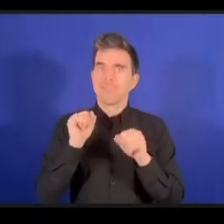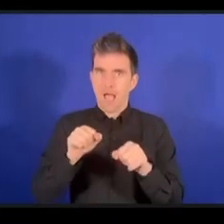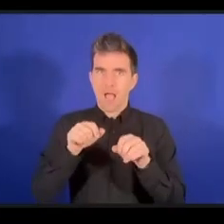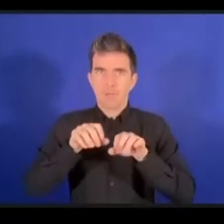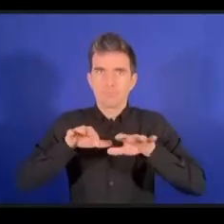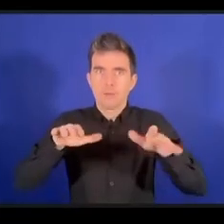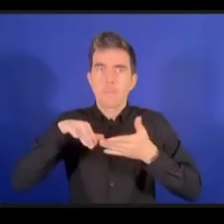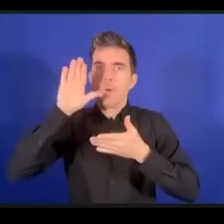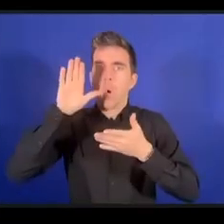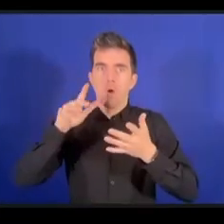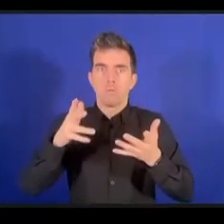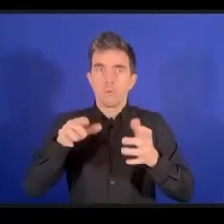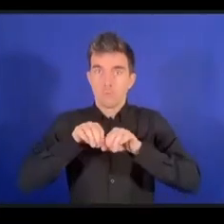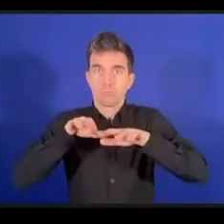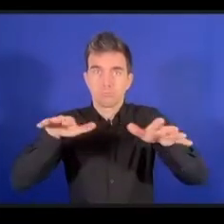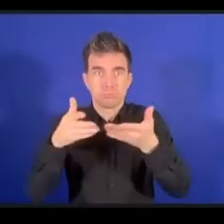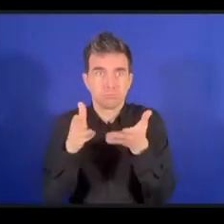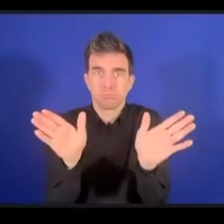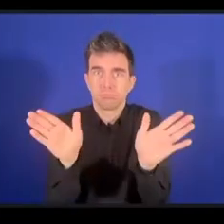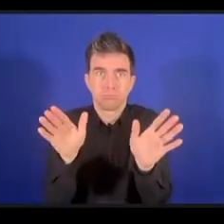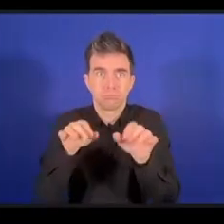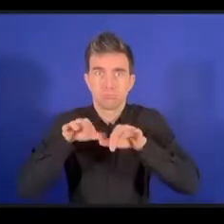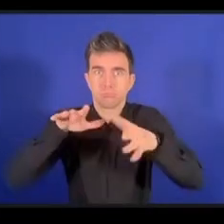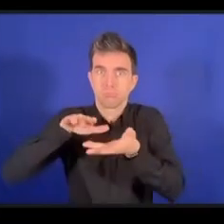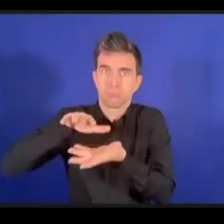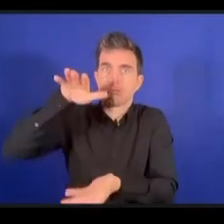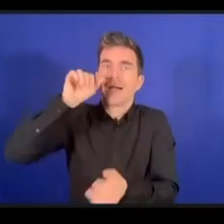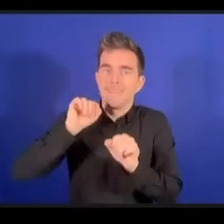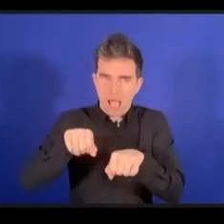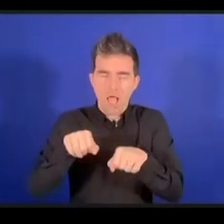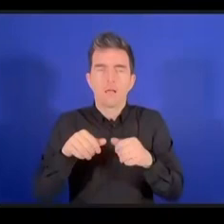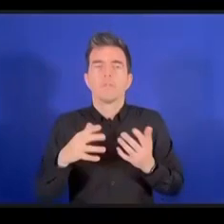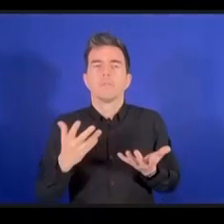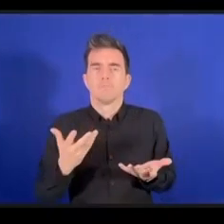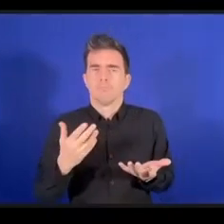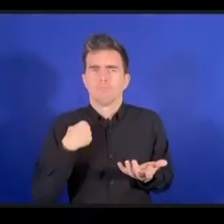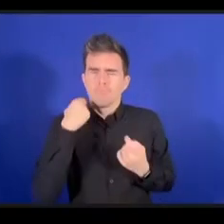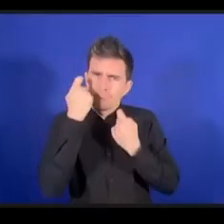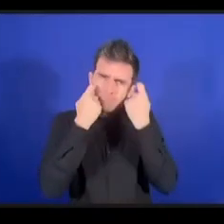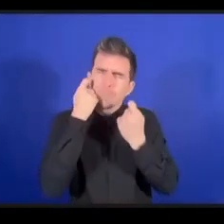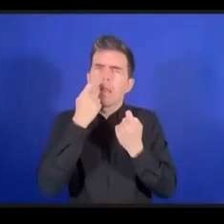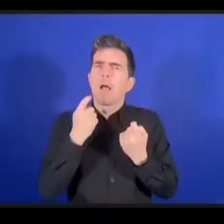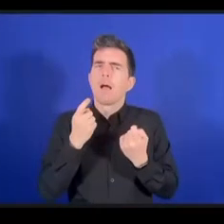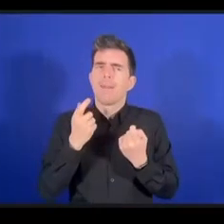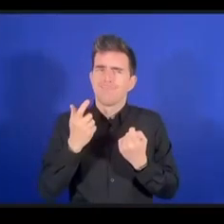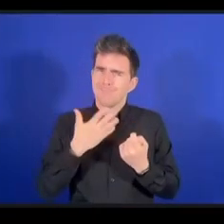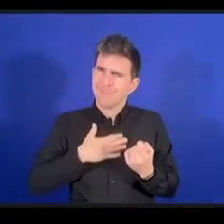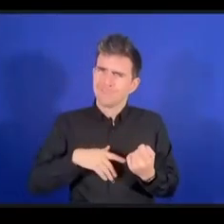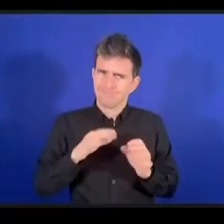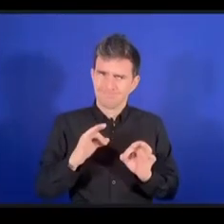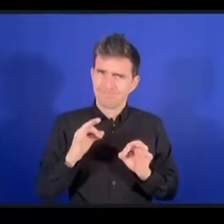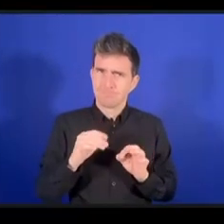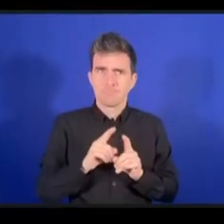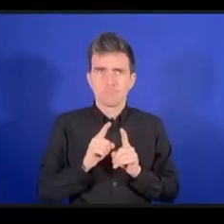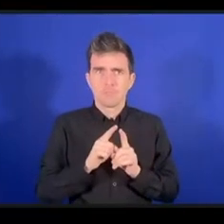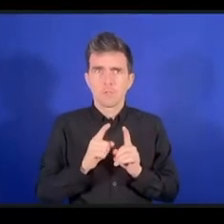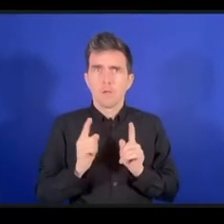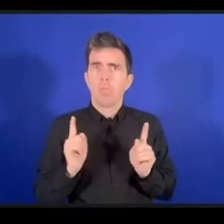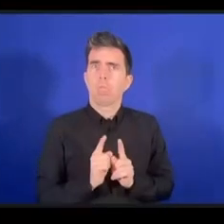debe de ser sostenible y segundo que el internet tiene que estar centrado en el ser humano